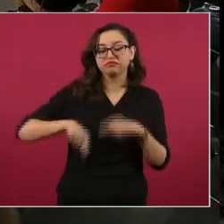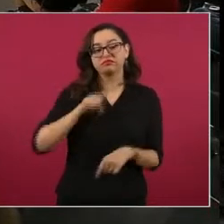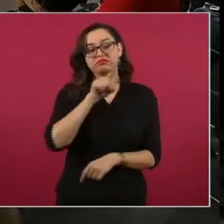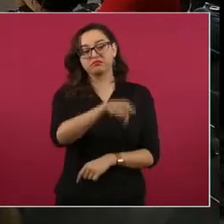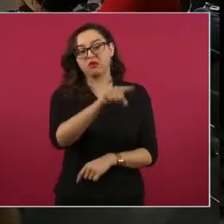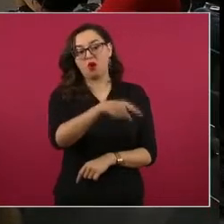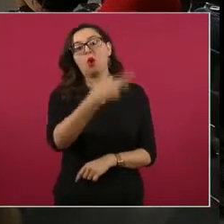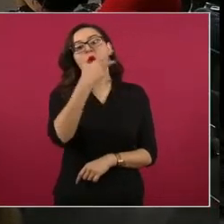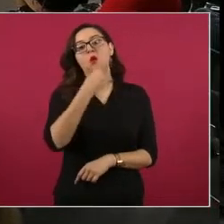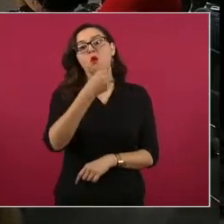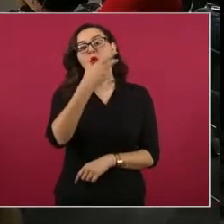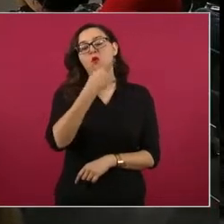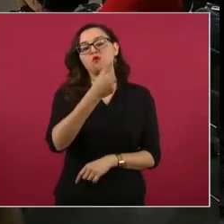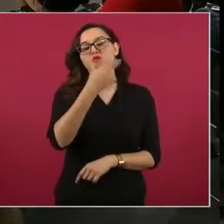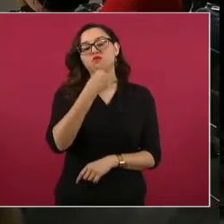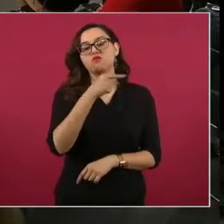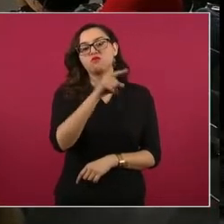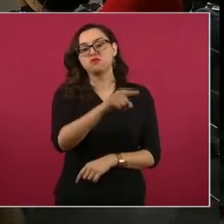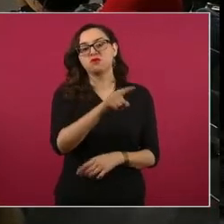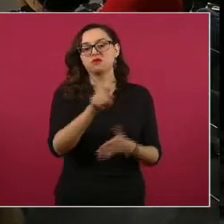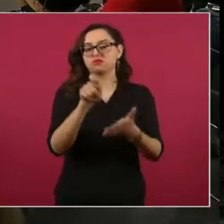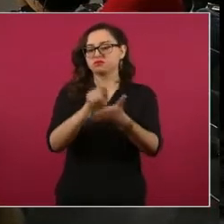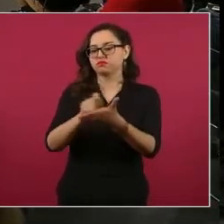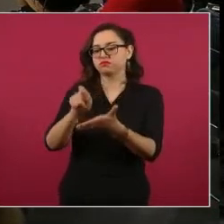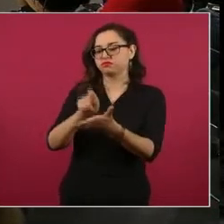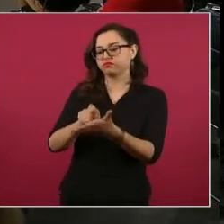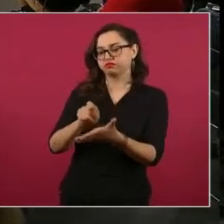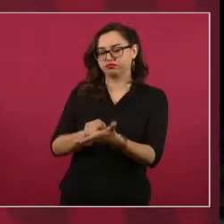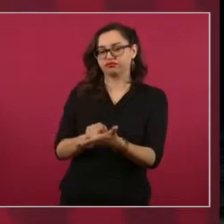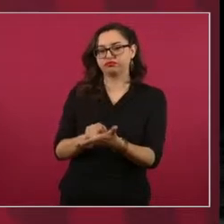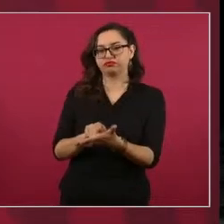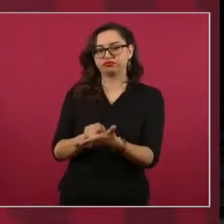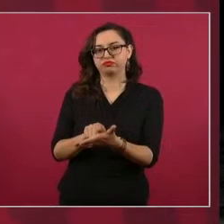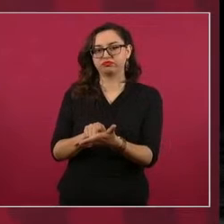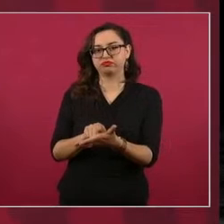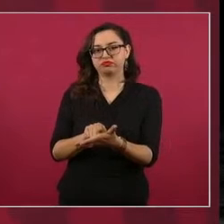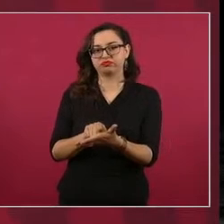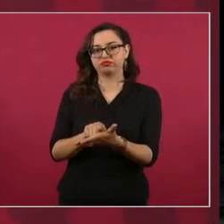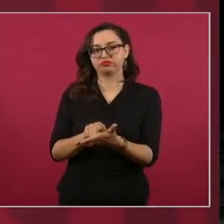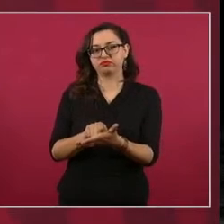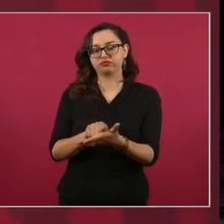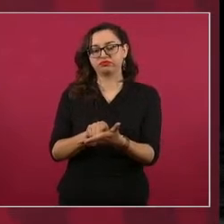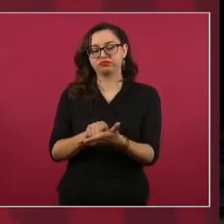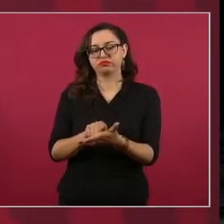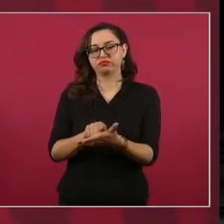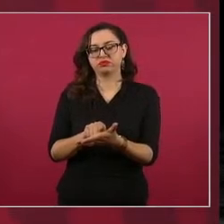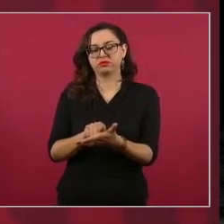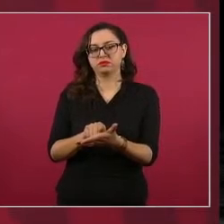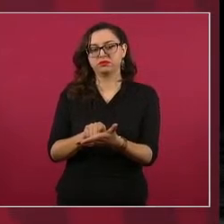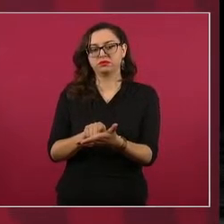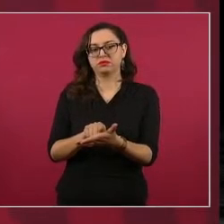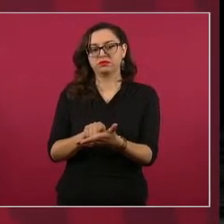qué cuándo se tenía